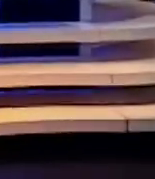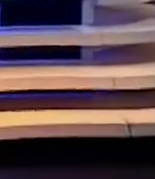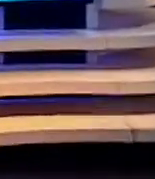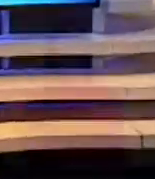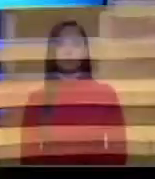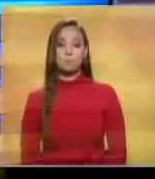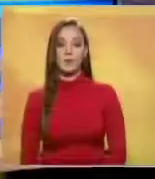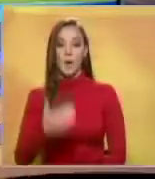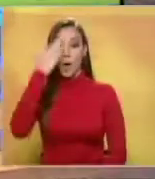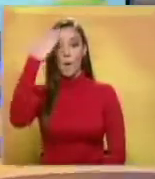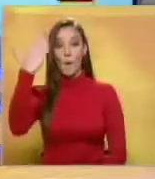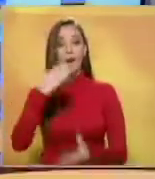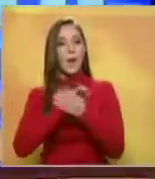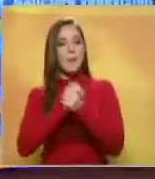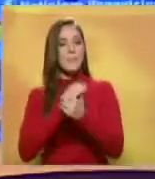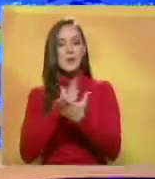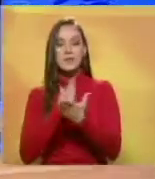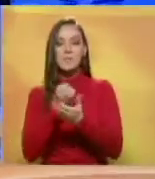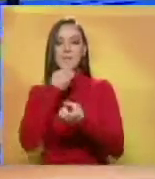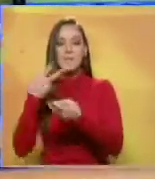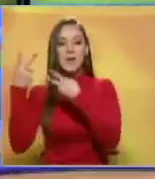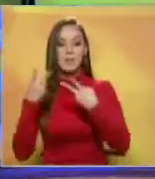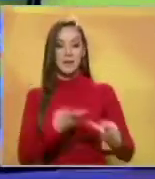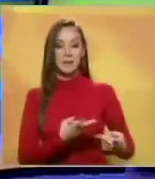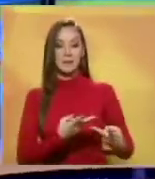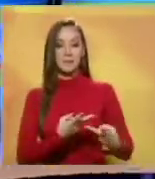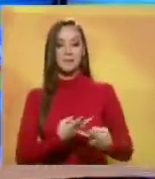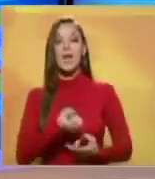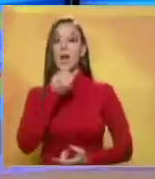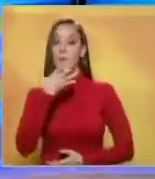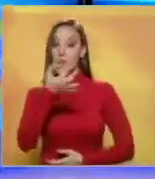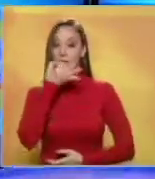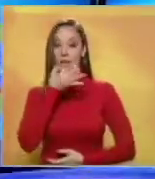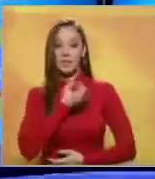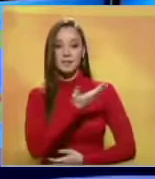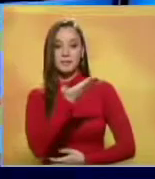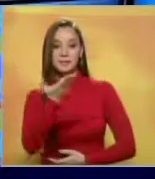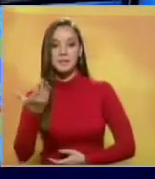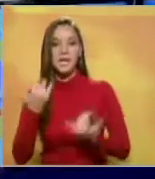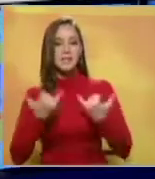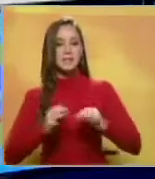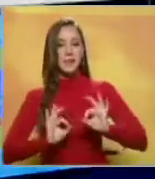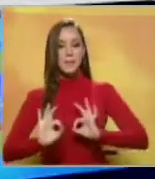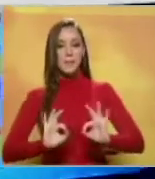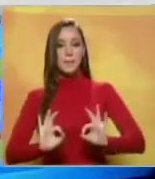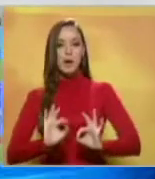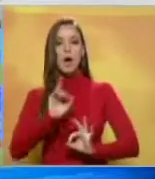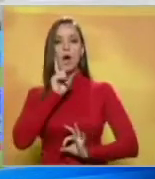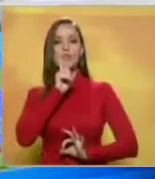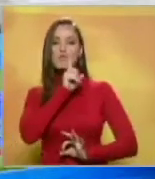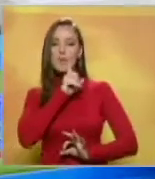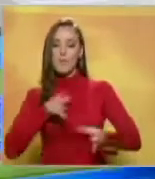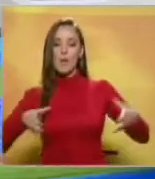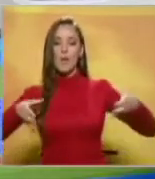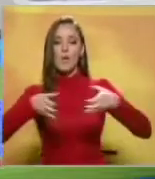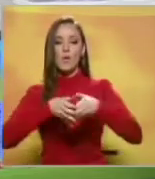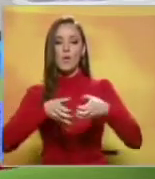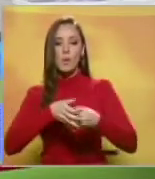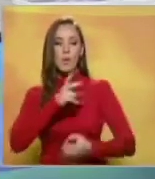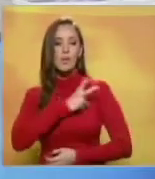qué tal amigos como siempre sean todos bienvenidos muy buenas tardes tengan todos ya estamos listos en nombre del equipo de noticiero venevisión